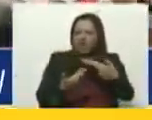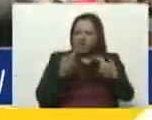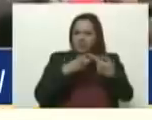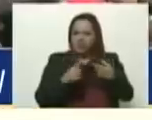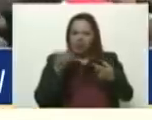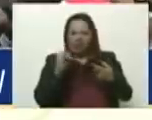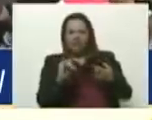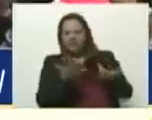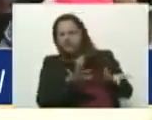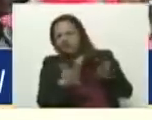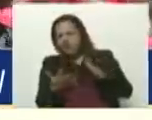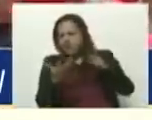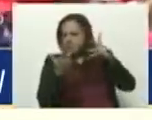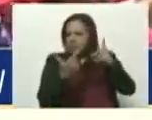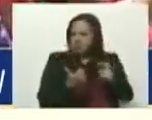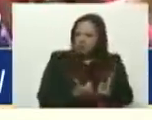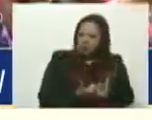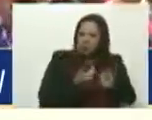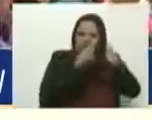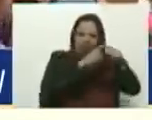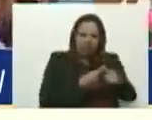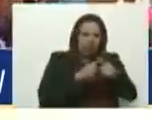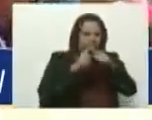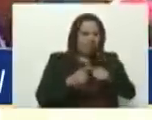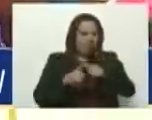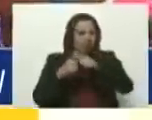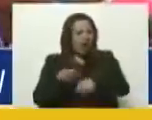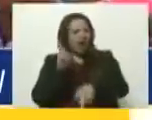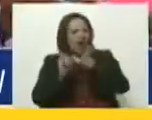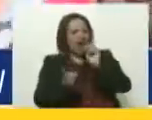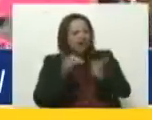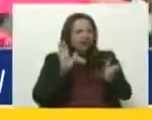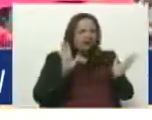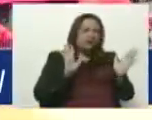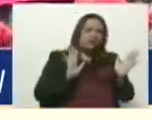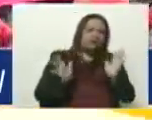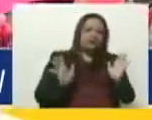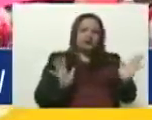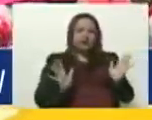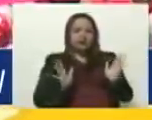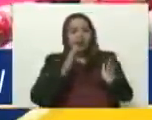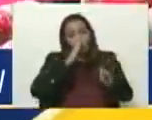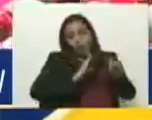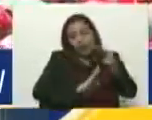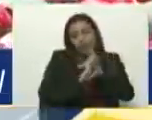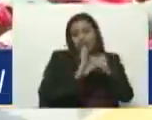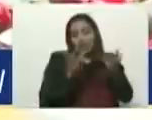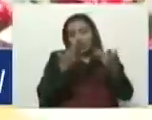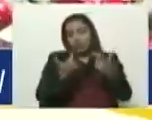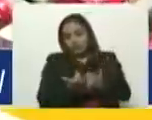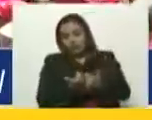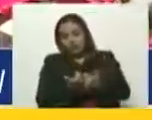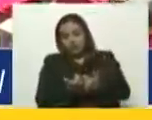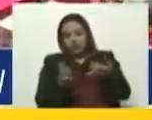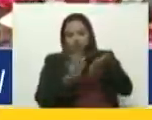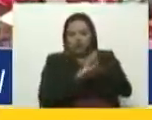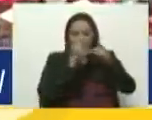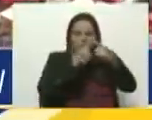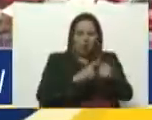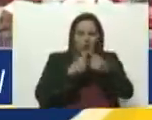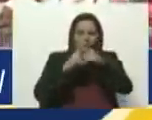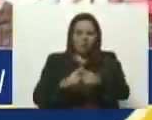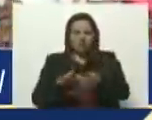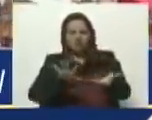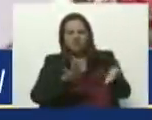ponemos así siendo bien bien de estos en el cálculo una